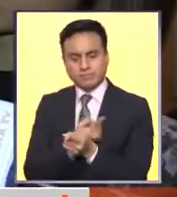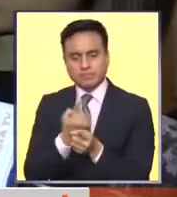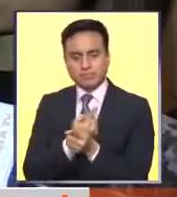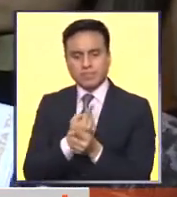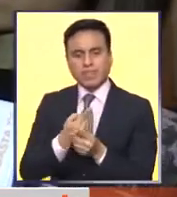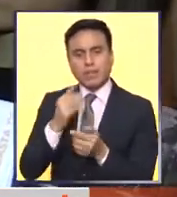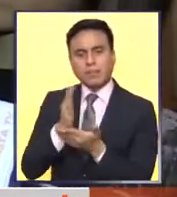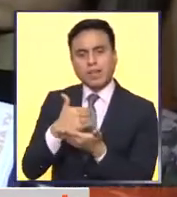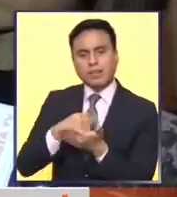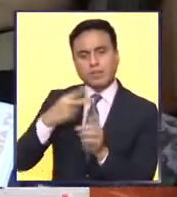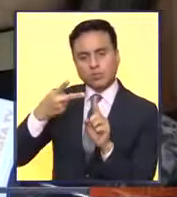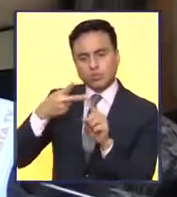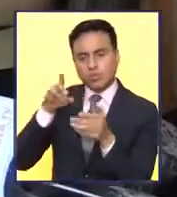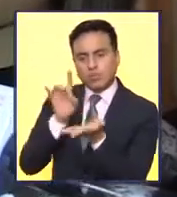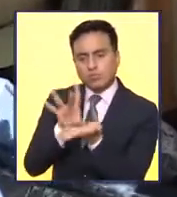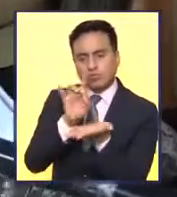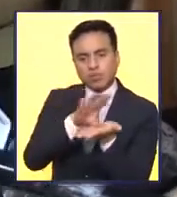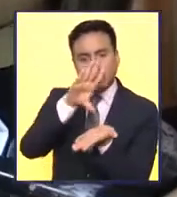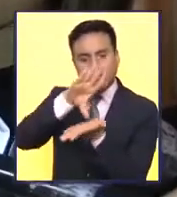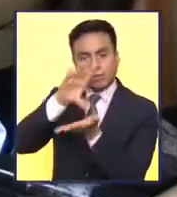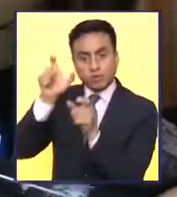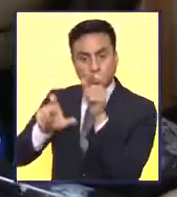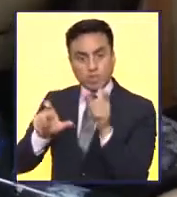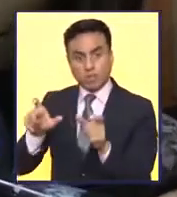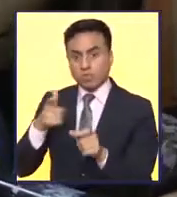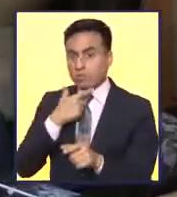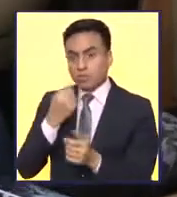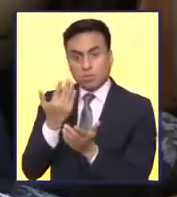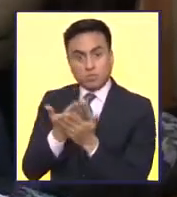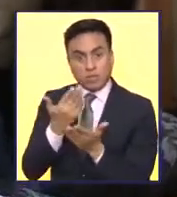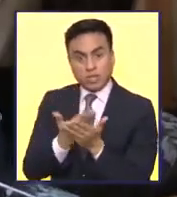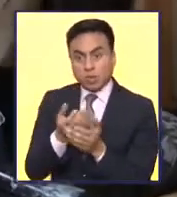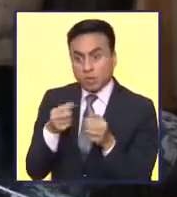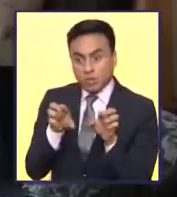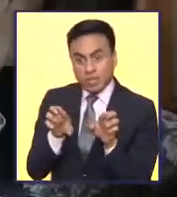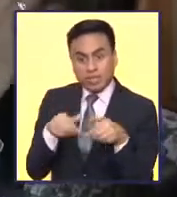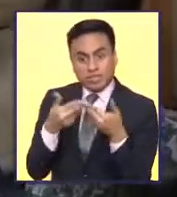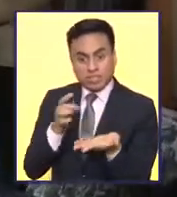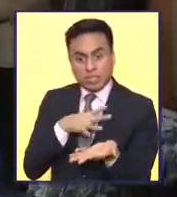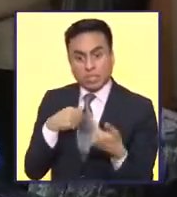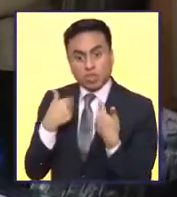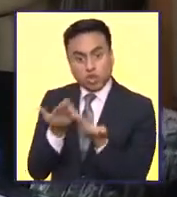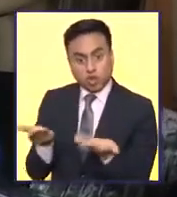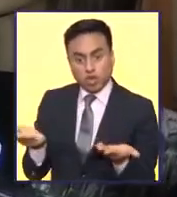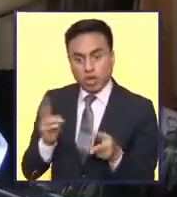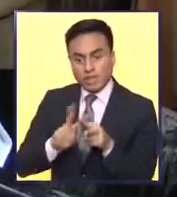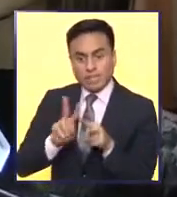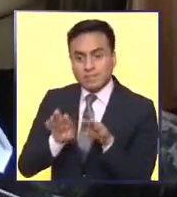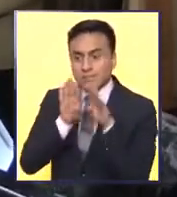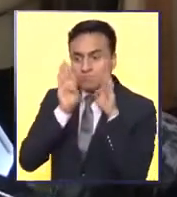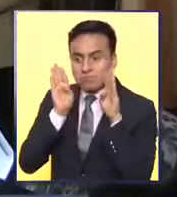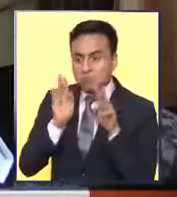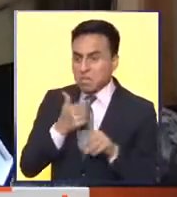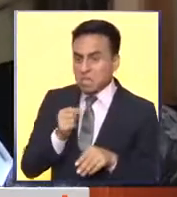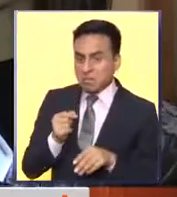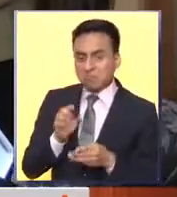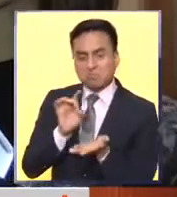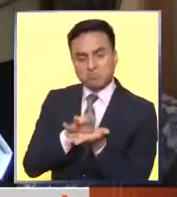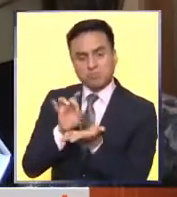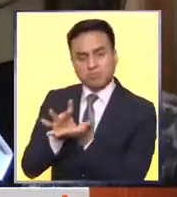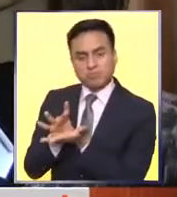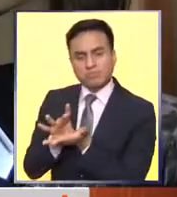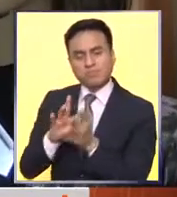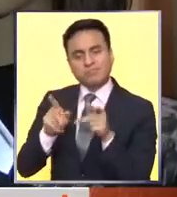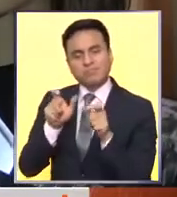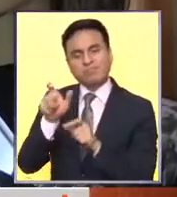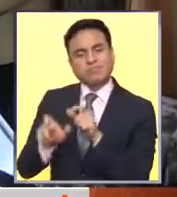de expulsión del país de aquellos que no han querido aprovechar la oportunidad que Chile les ha dado para regularizarse, y que son